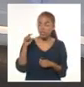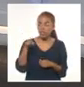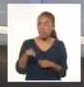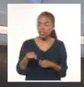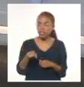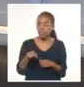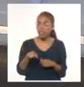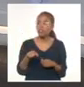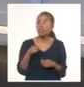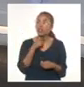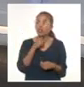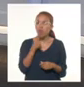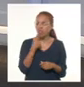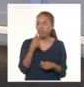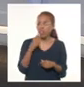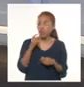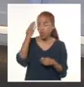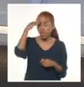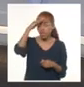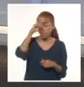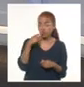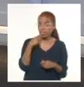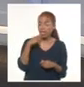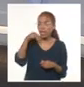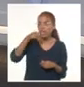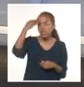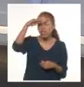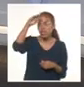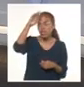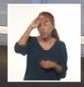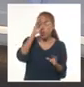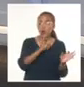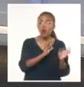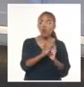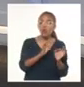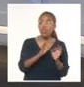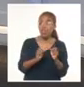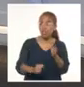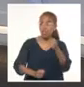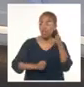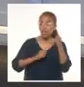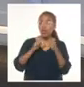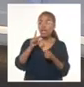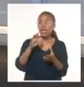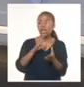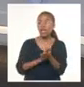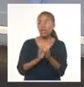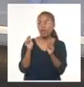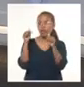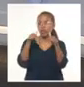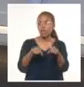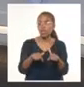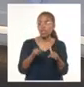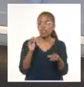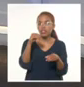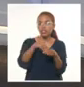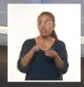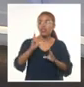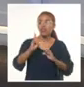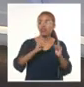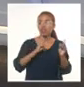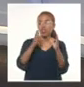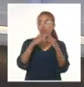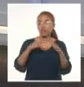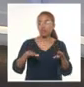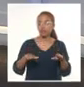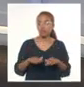a Trump al decir que en Cuba se protegían a guerrilleros del ELN, que en realidad estaban aquí como parte de los diálogos de paz.